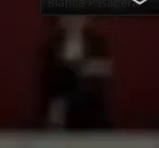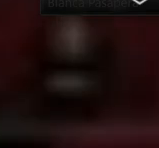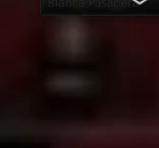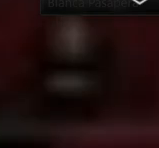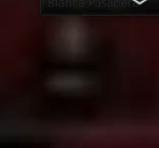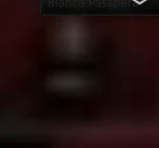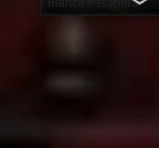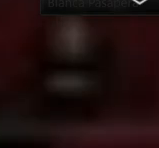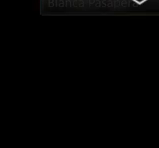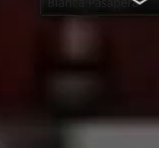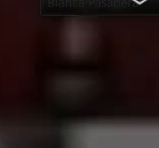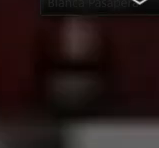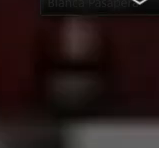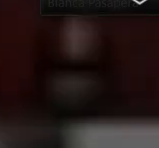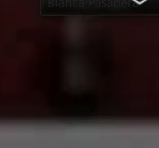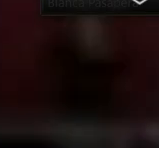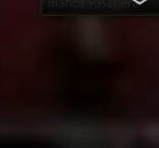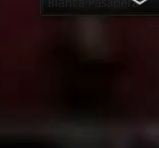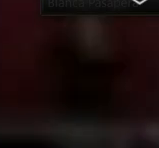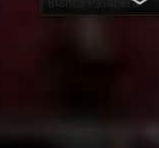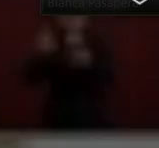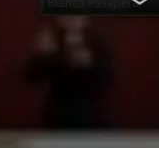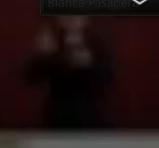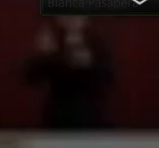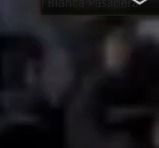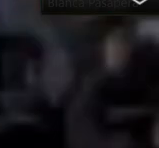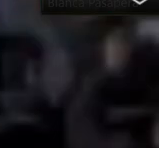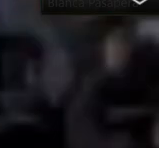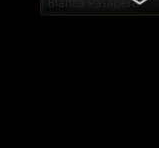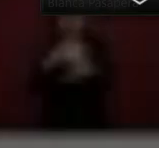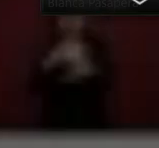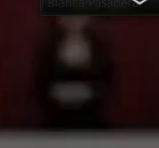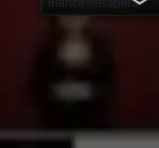Aquí, mira. Bueno, esto es donde estaba el plan.